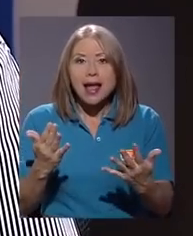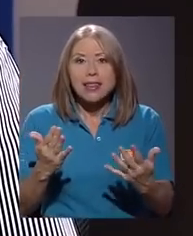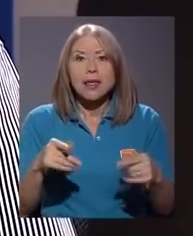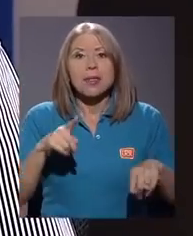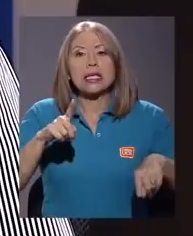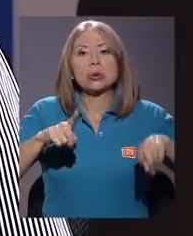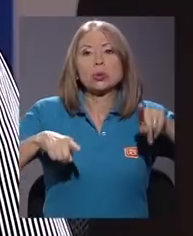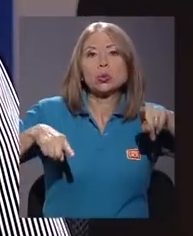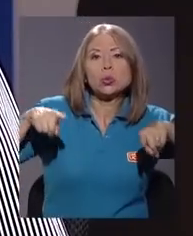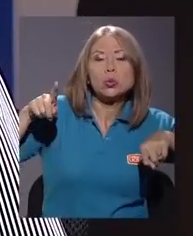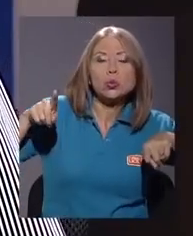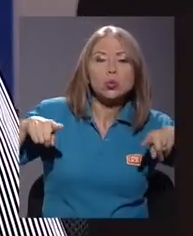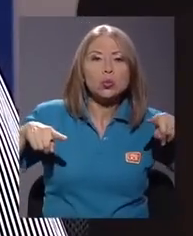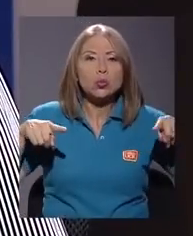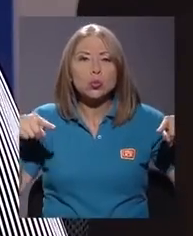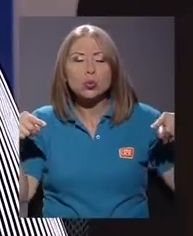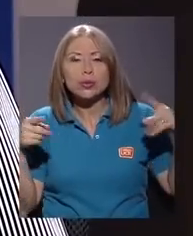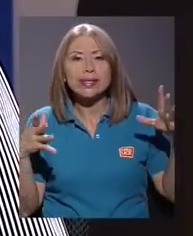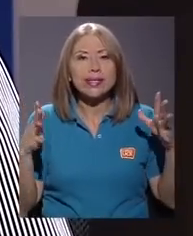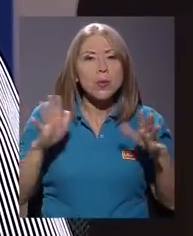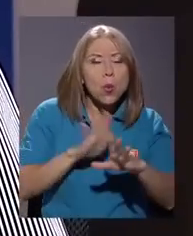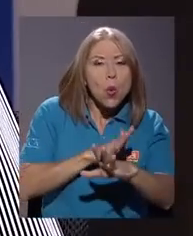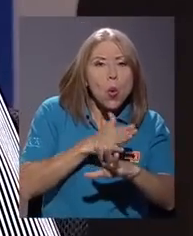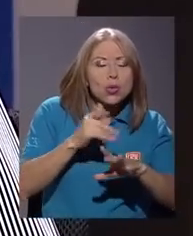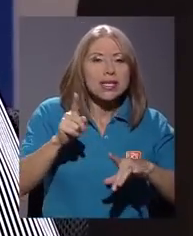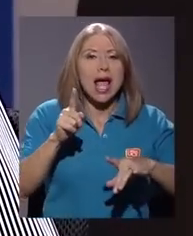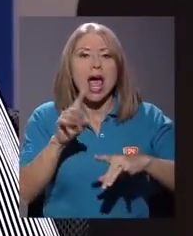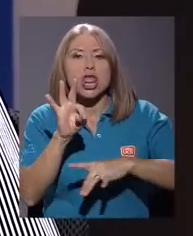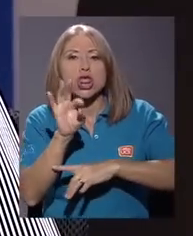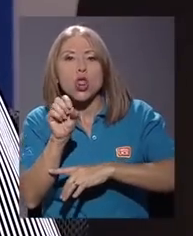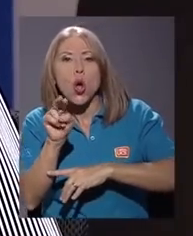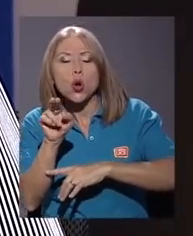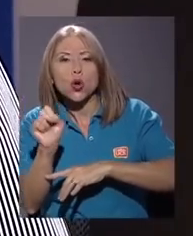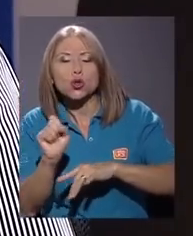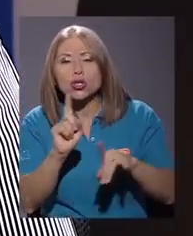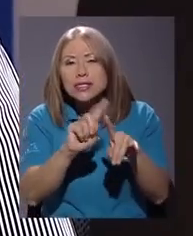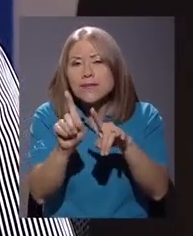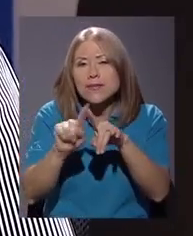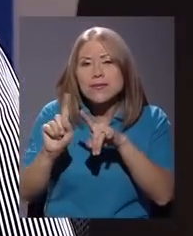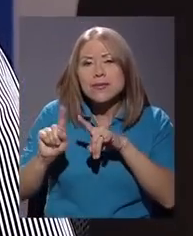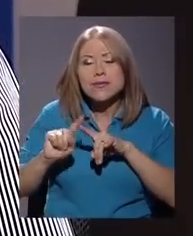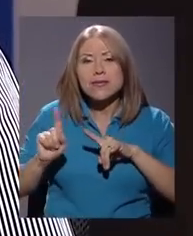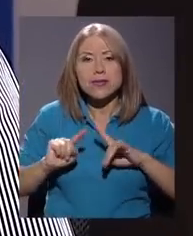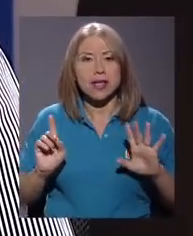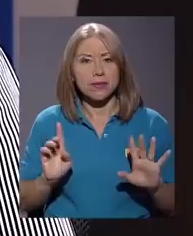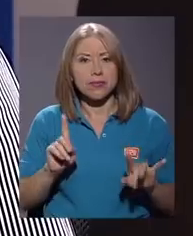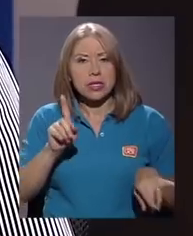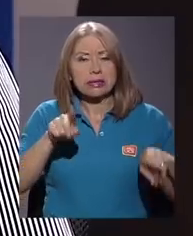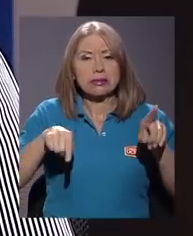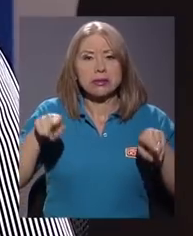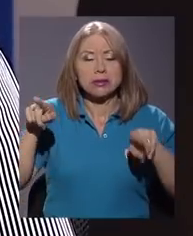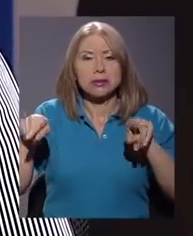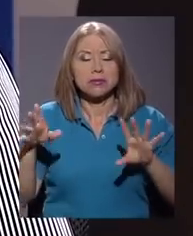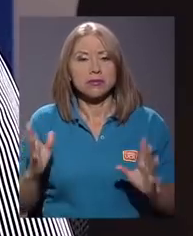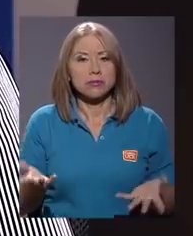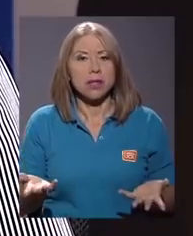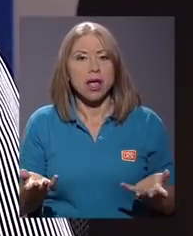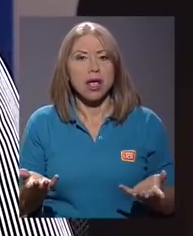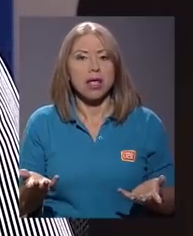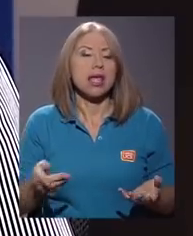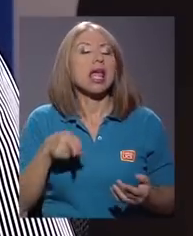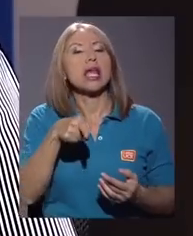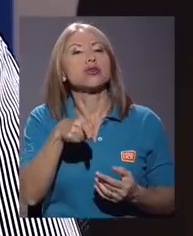alturas las frecuencias eh los tonos que no no